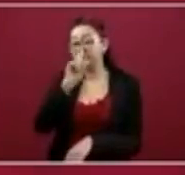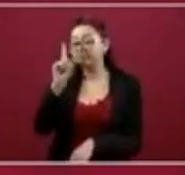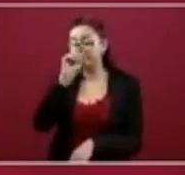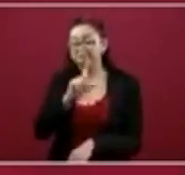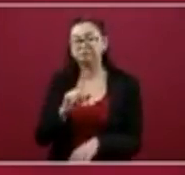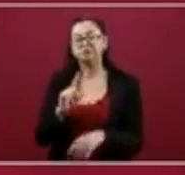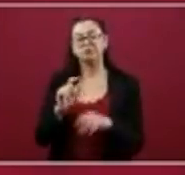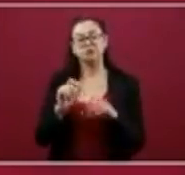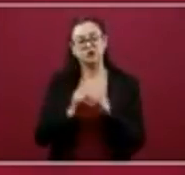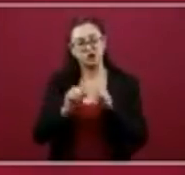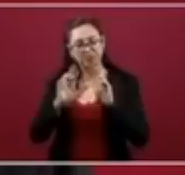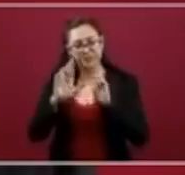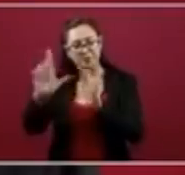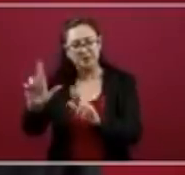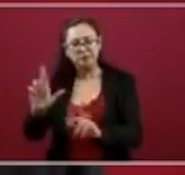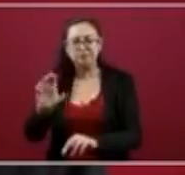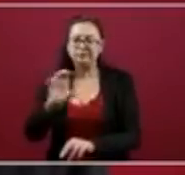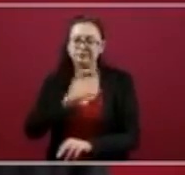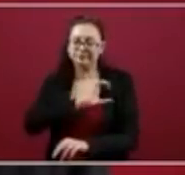fraternamente,